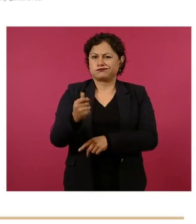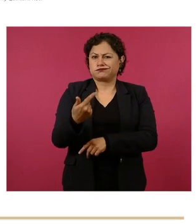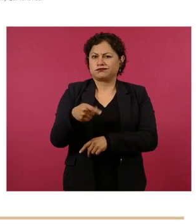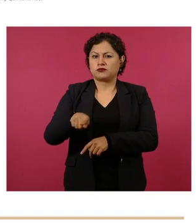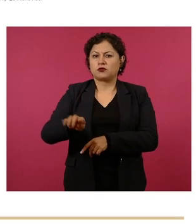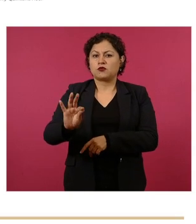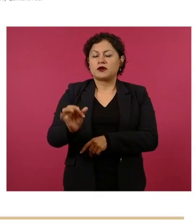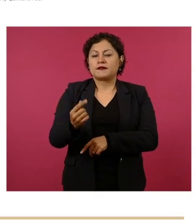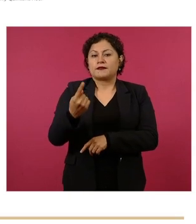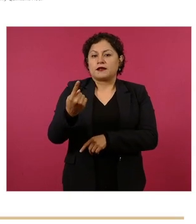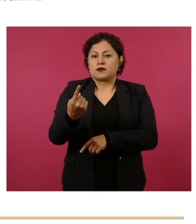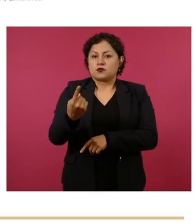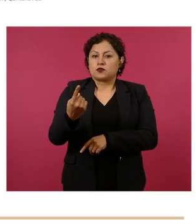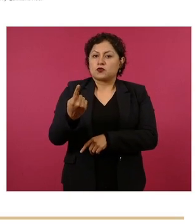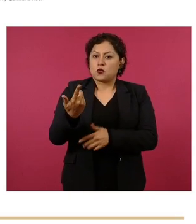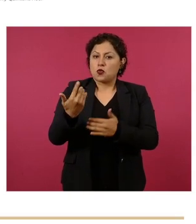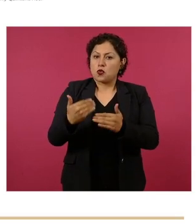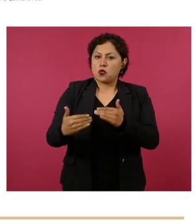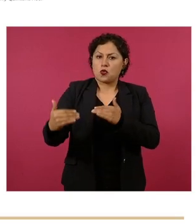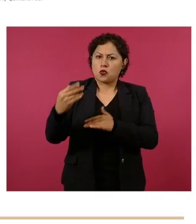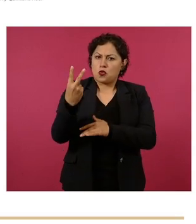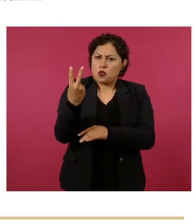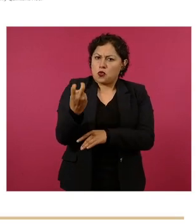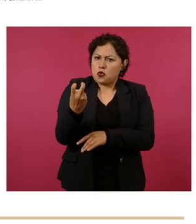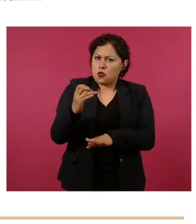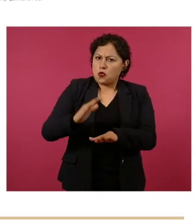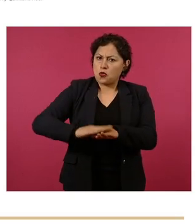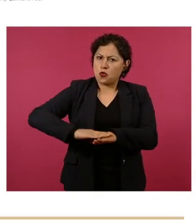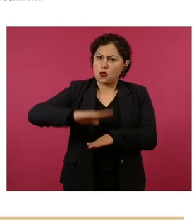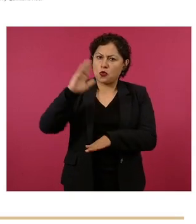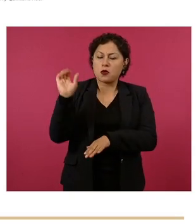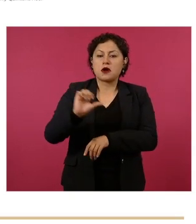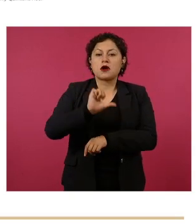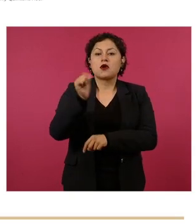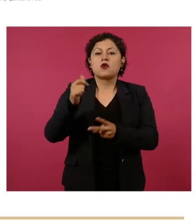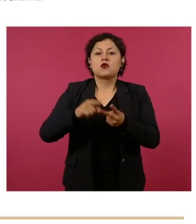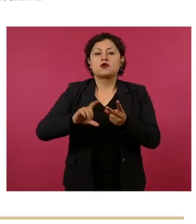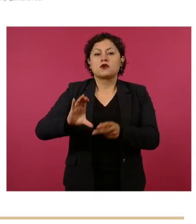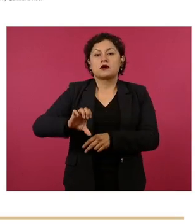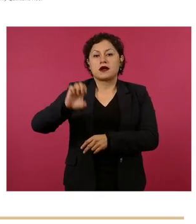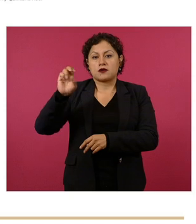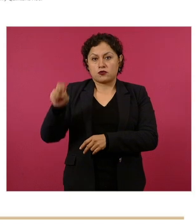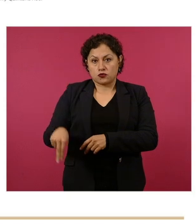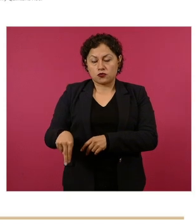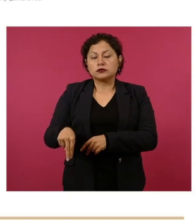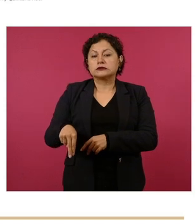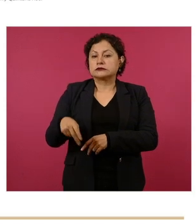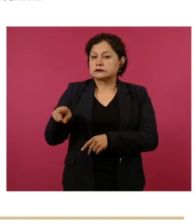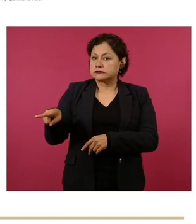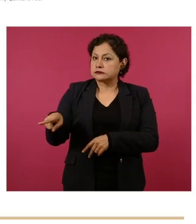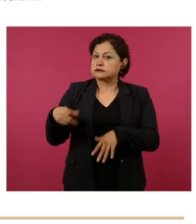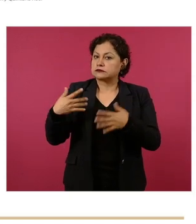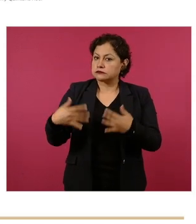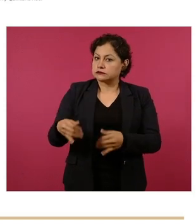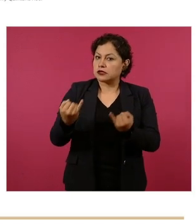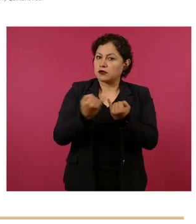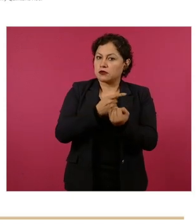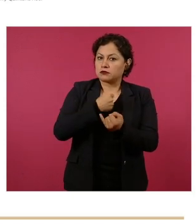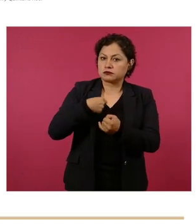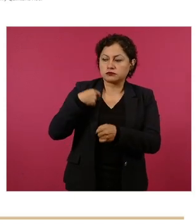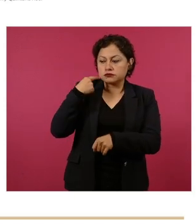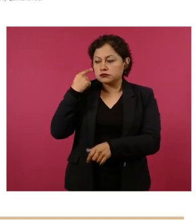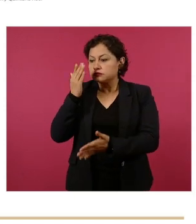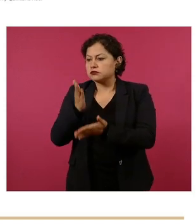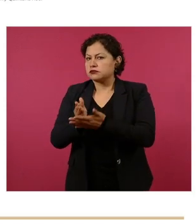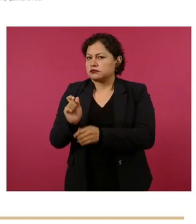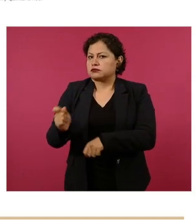centavos, casi 2 pesos por arriba del promedio. Tenemos La Gas en Cancún, donde estamos también haciendo algunas visitas de constatación para revisar